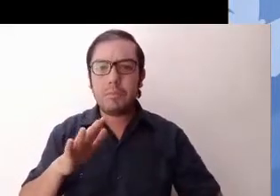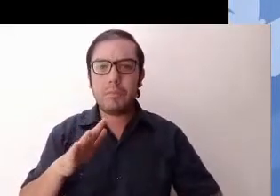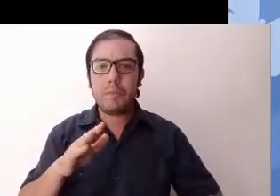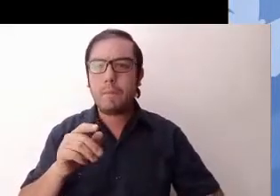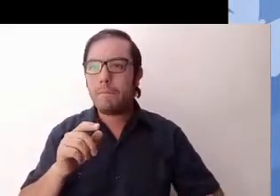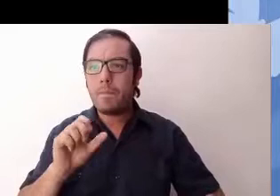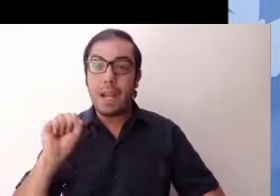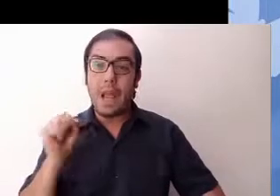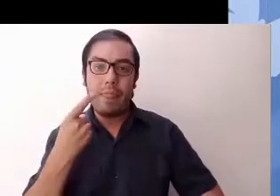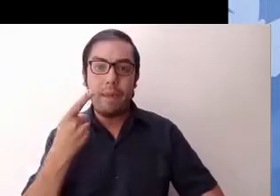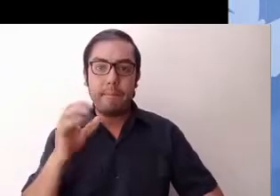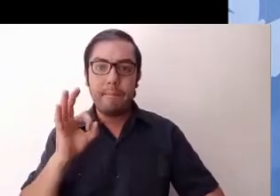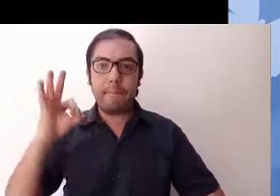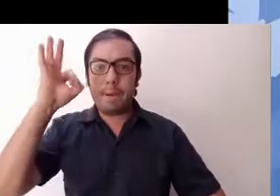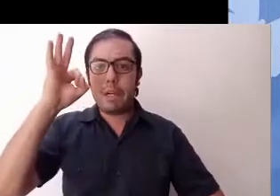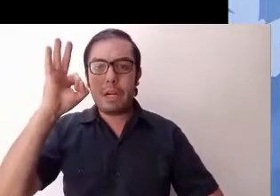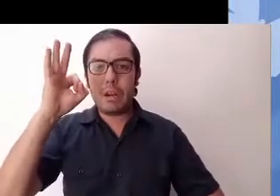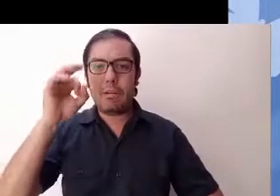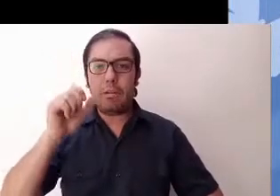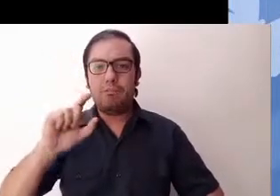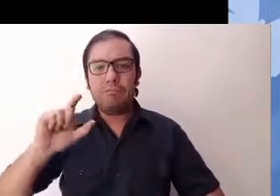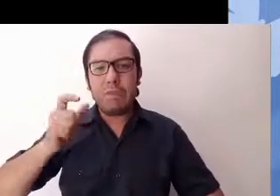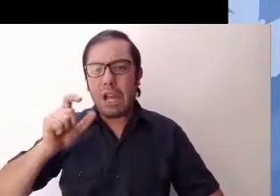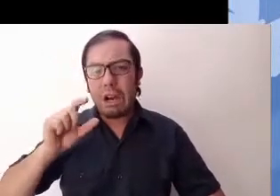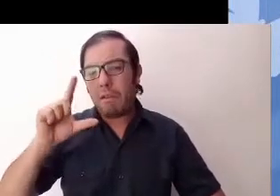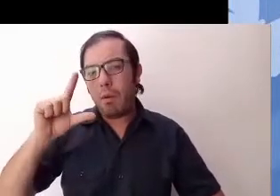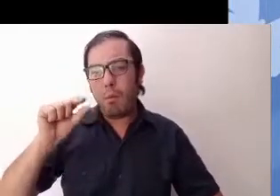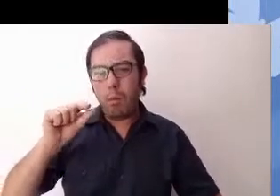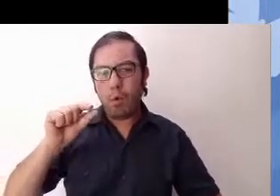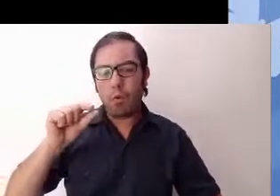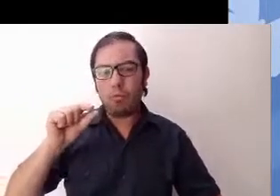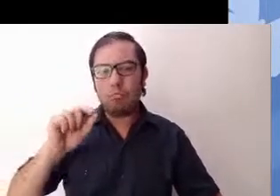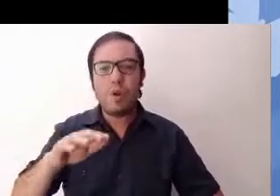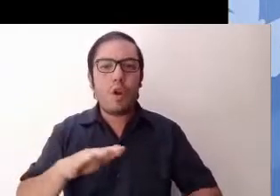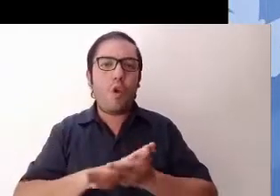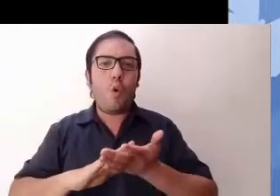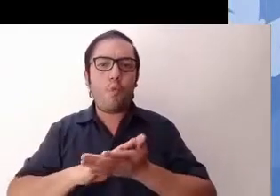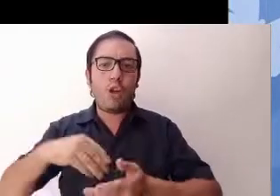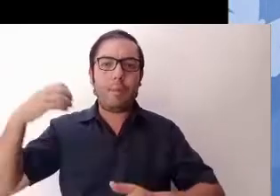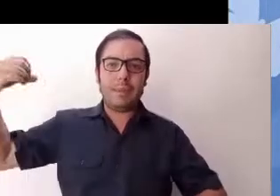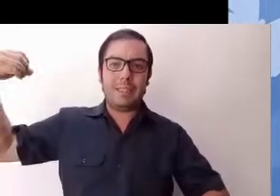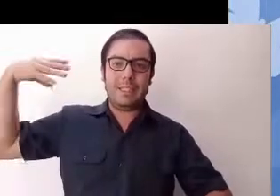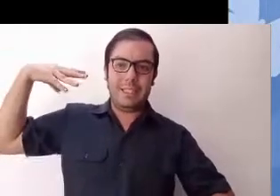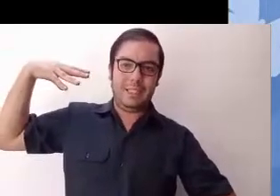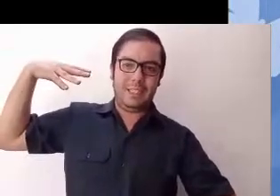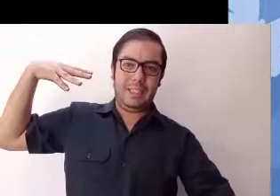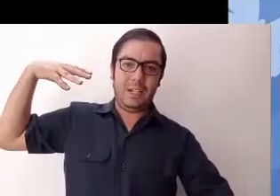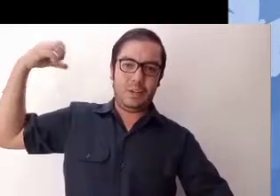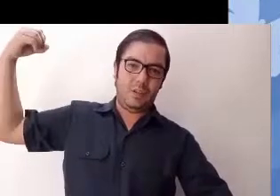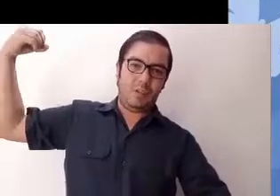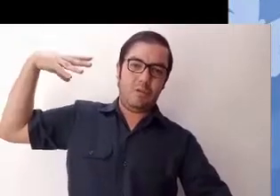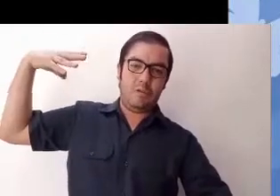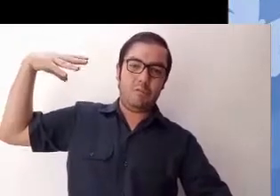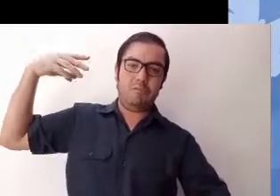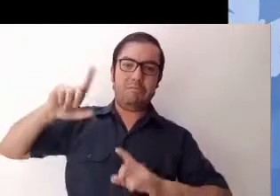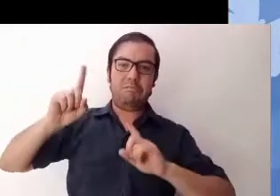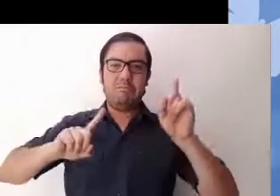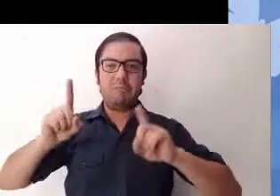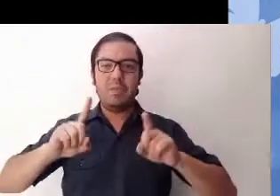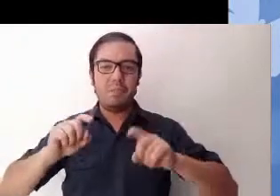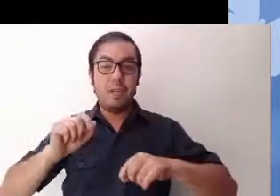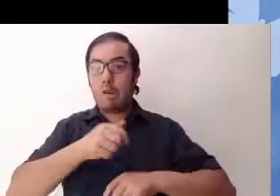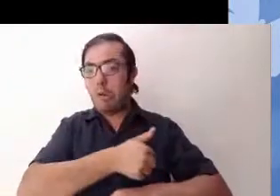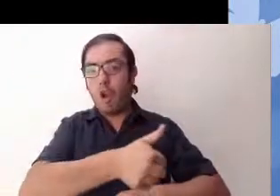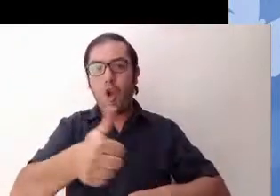¿no es cierto? Que quedamos con irritación, la piel roja, y duele un montón. Bueno, ese tipo de quemadura es de